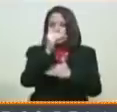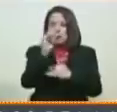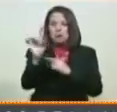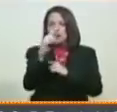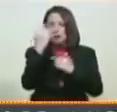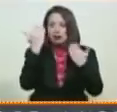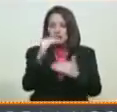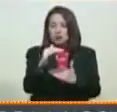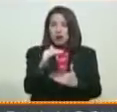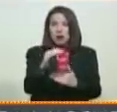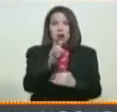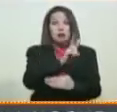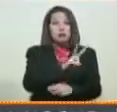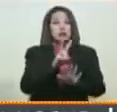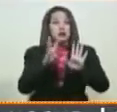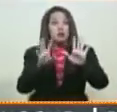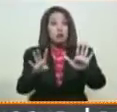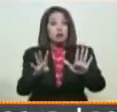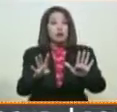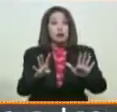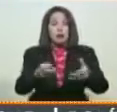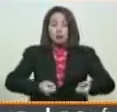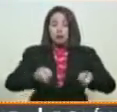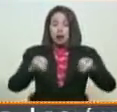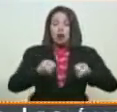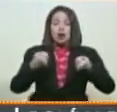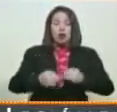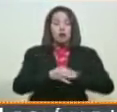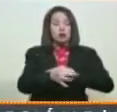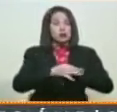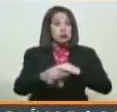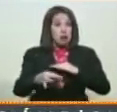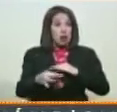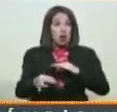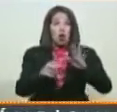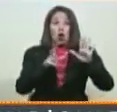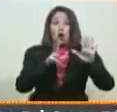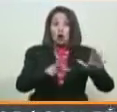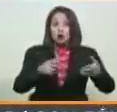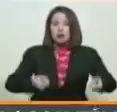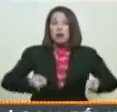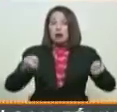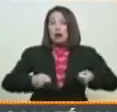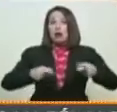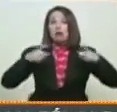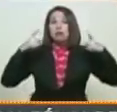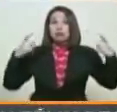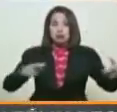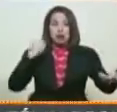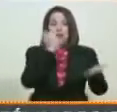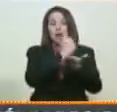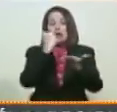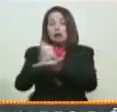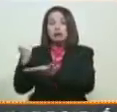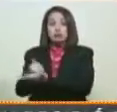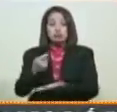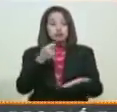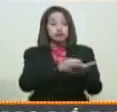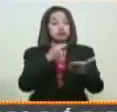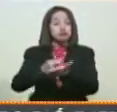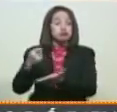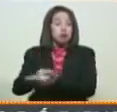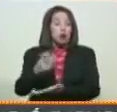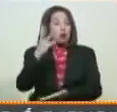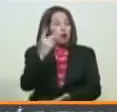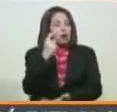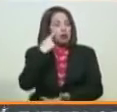se ha indicado, 29 mercados municipales, de los cuales 8 son marcadores de precios, esos son los mayoristas, y